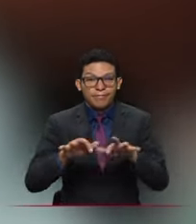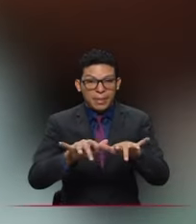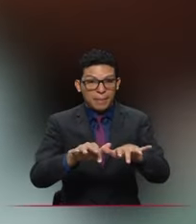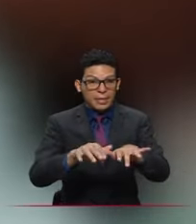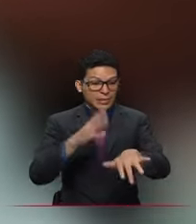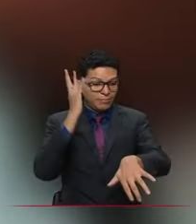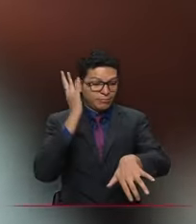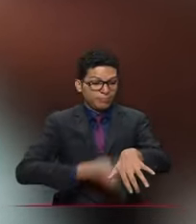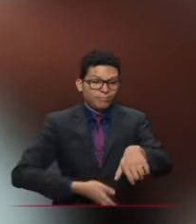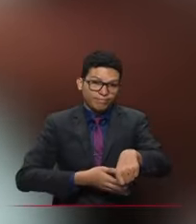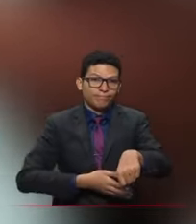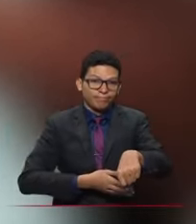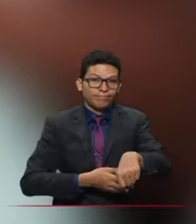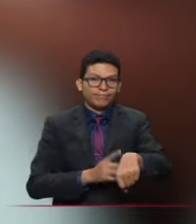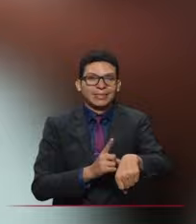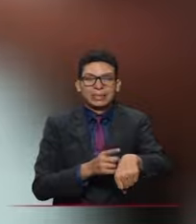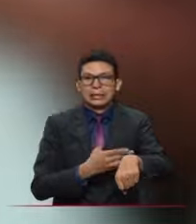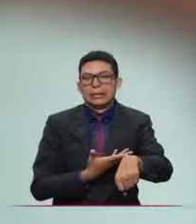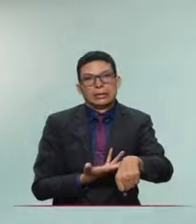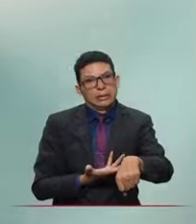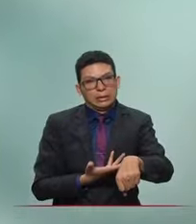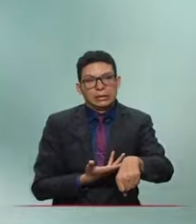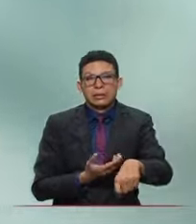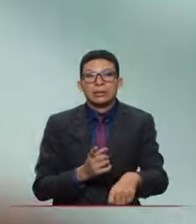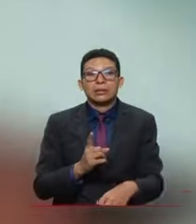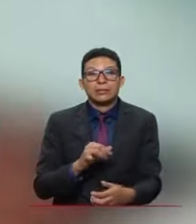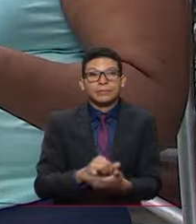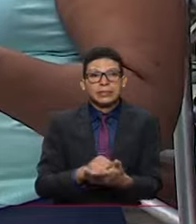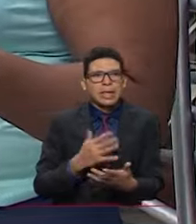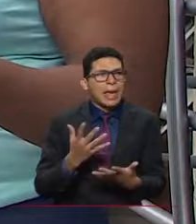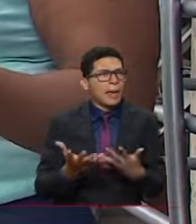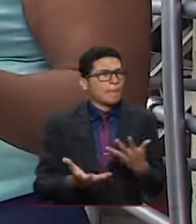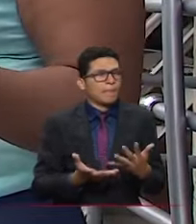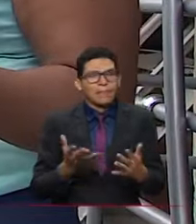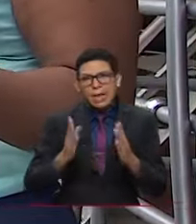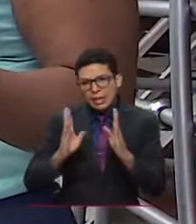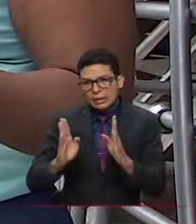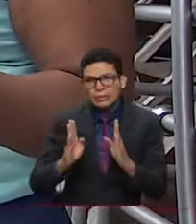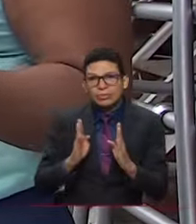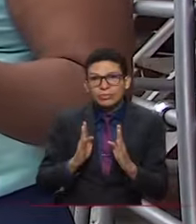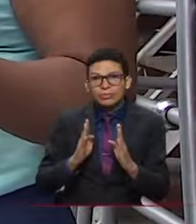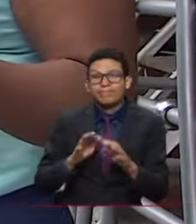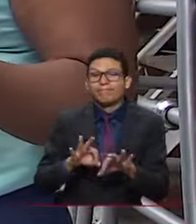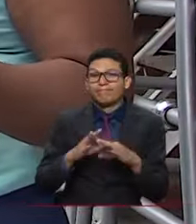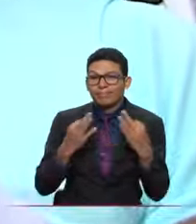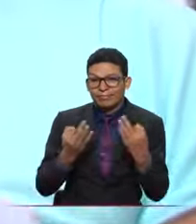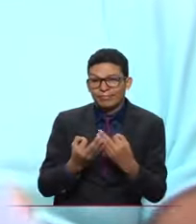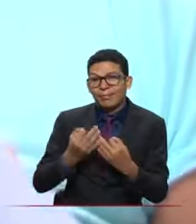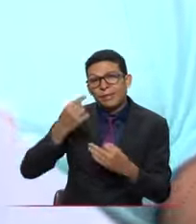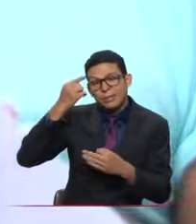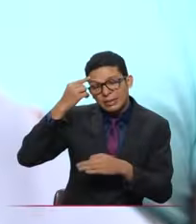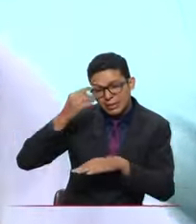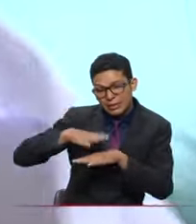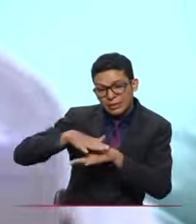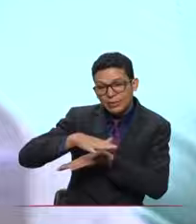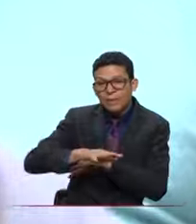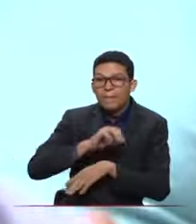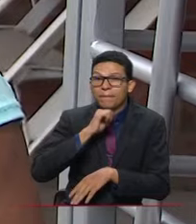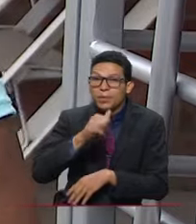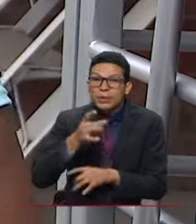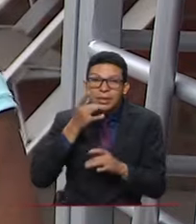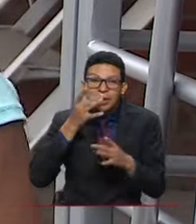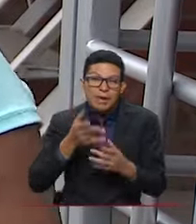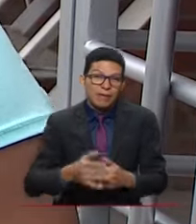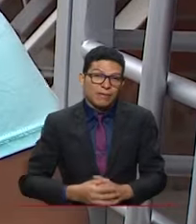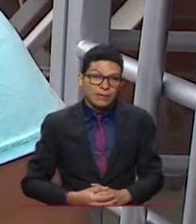pierna. En medio del desespero por atención, su familia teme que la situación pueda empeorar. En la clínica Cali,